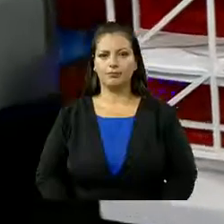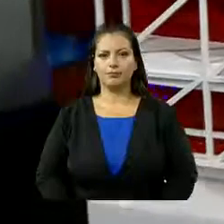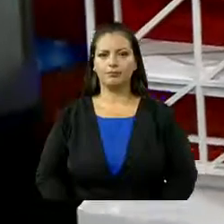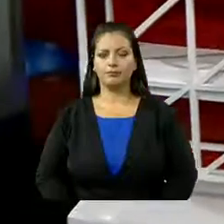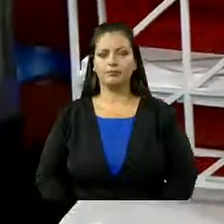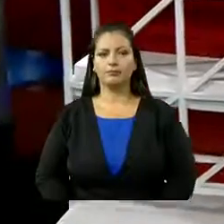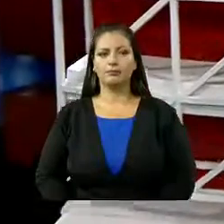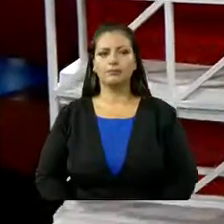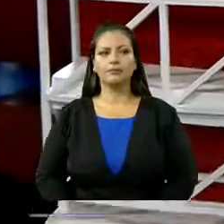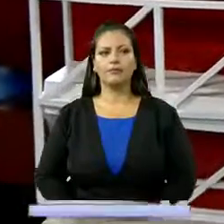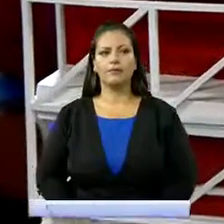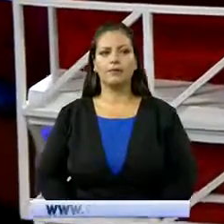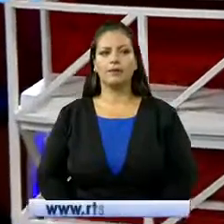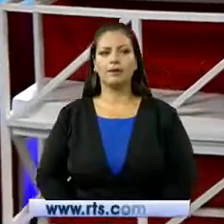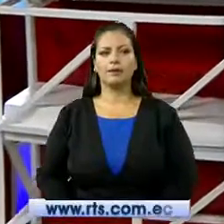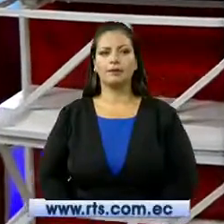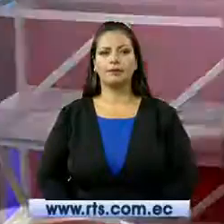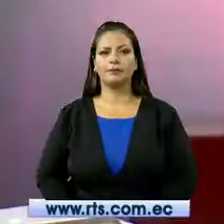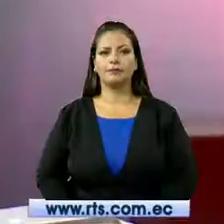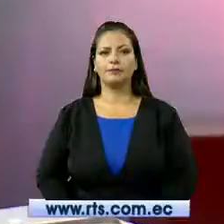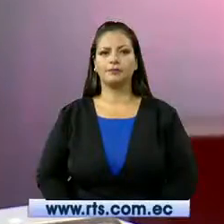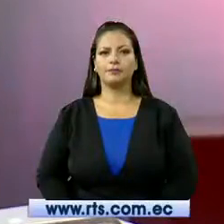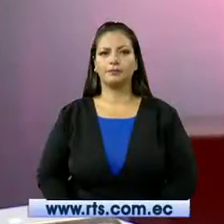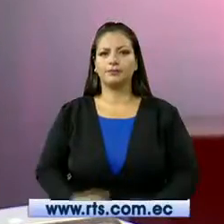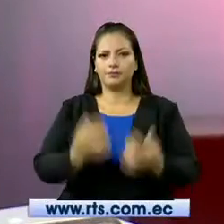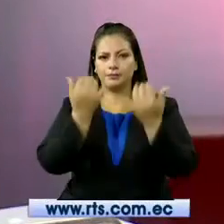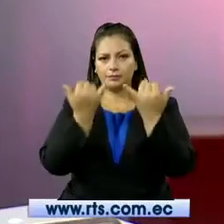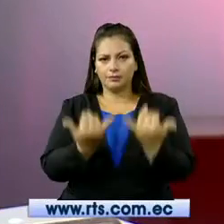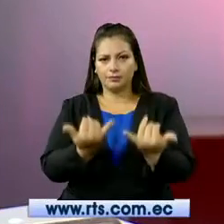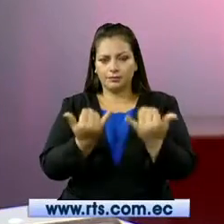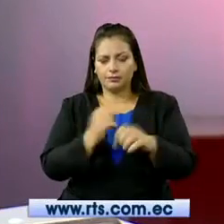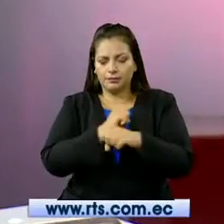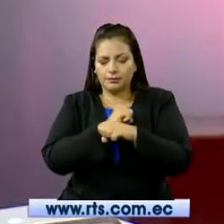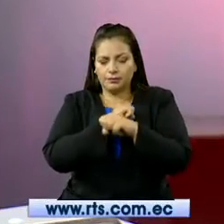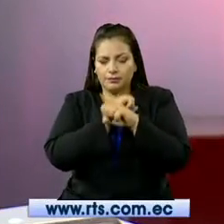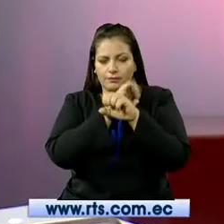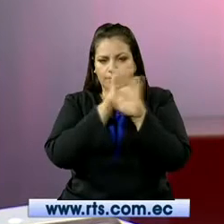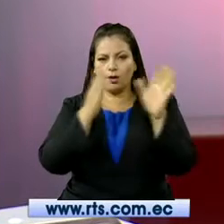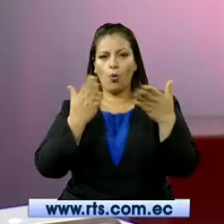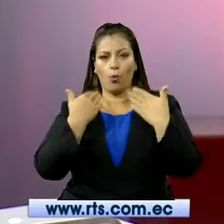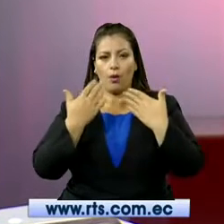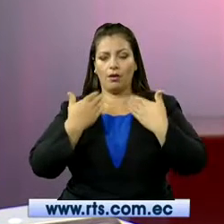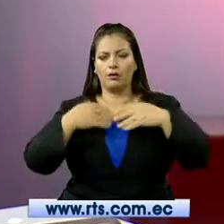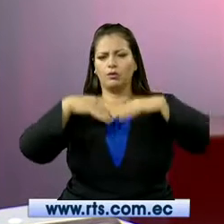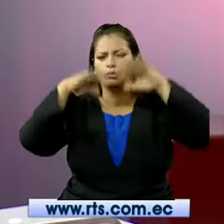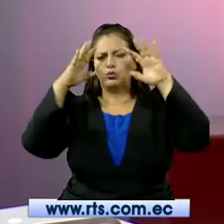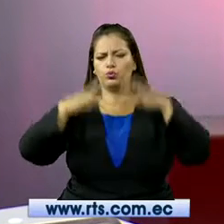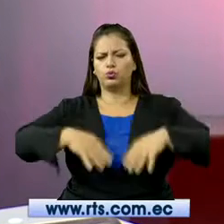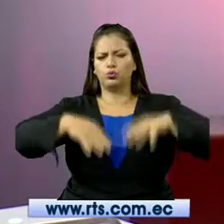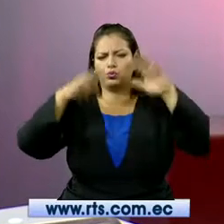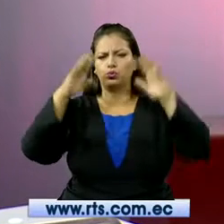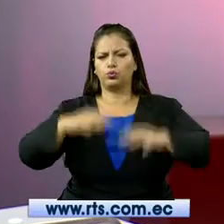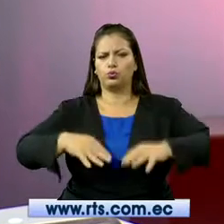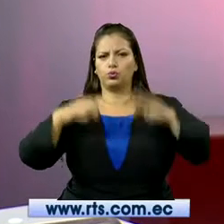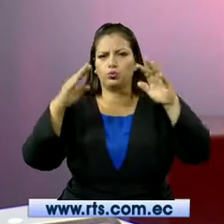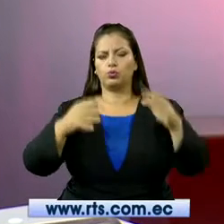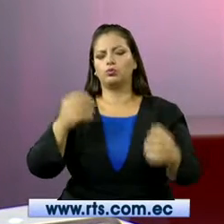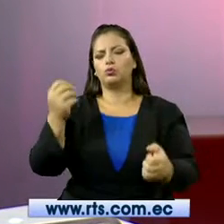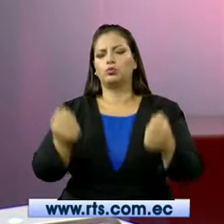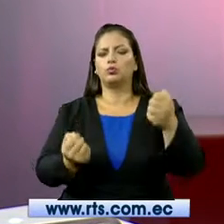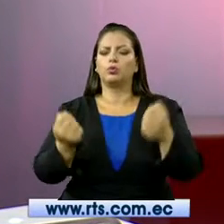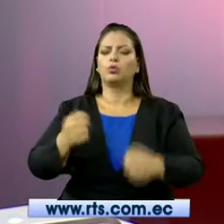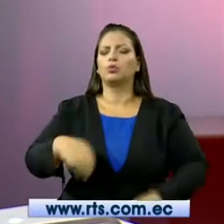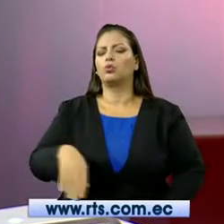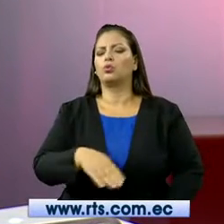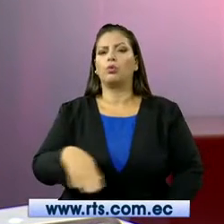Bueno, y precisamente como consecuencia de la lluvia que se registró esta madrugada en la ciudad de Guayaquil, ello pues dio pie a un accidente de tránsito